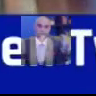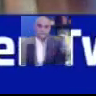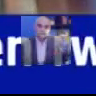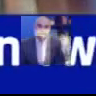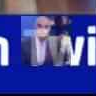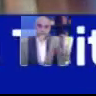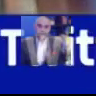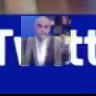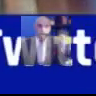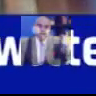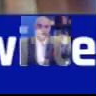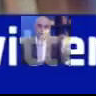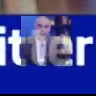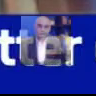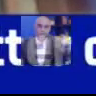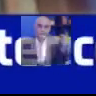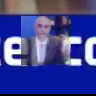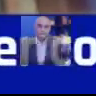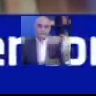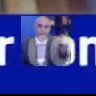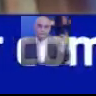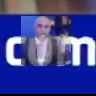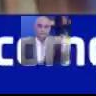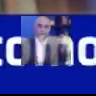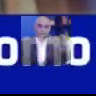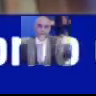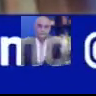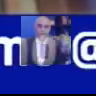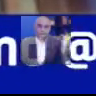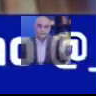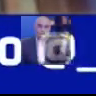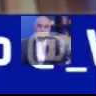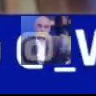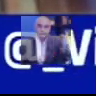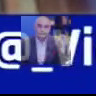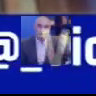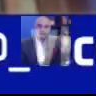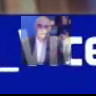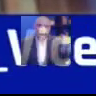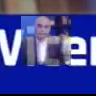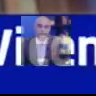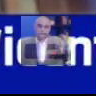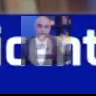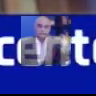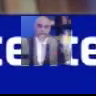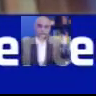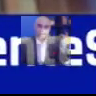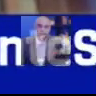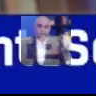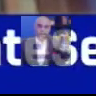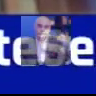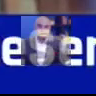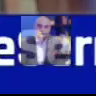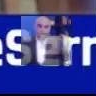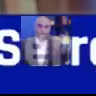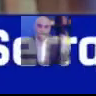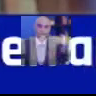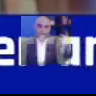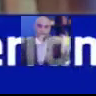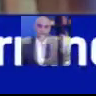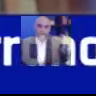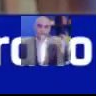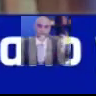del consumidor o de los usuarios, digamos. Entonces, creo que la Corte cada vez más va perfilando también, va cerrando